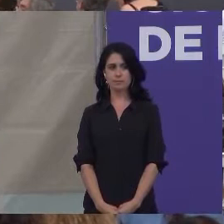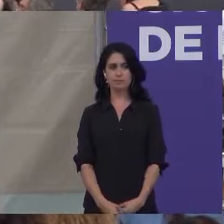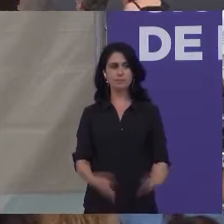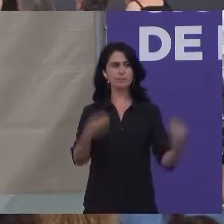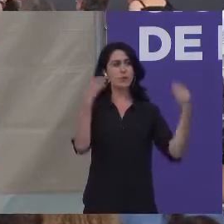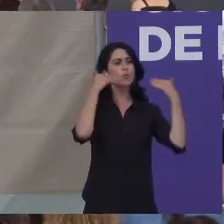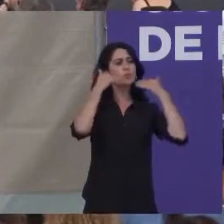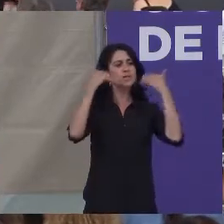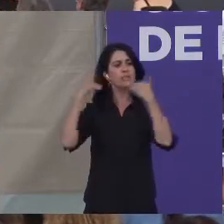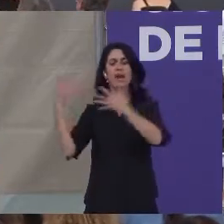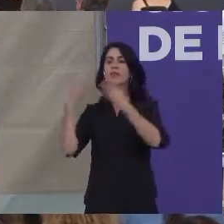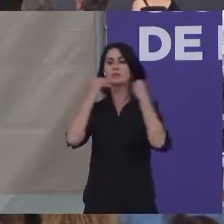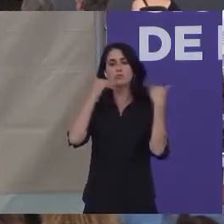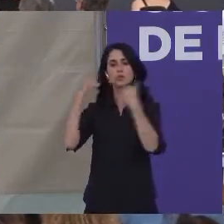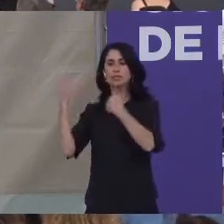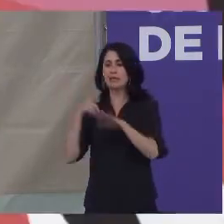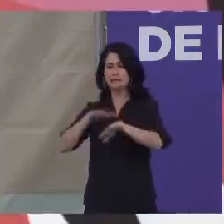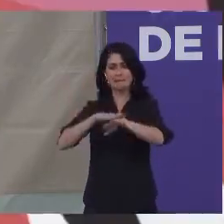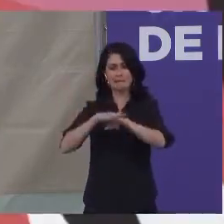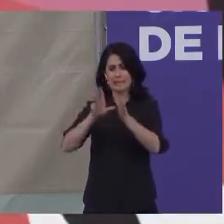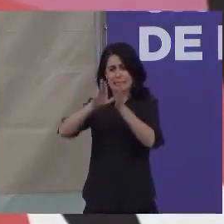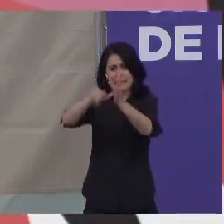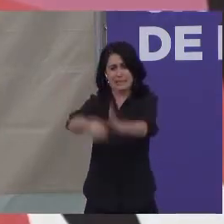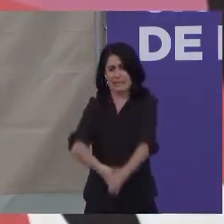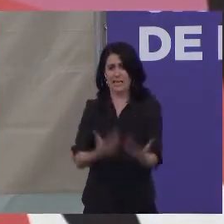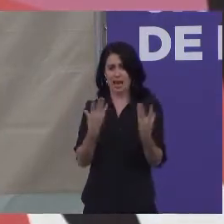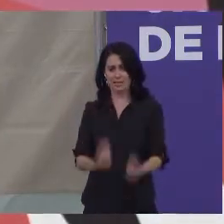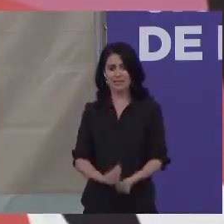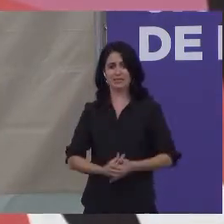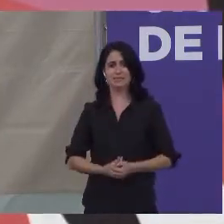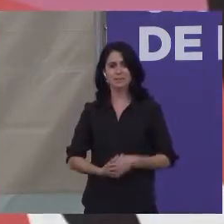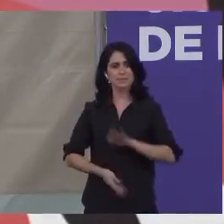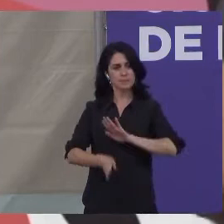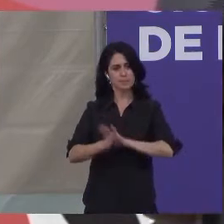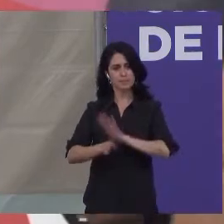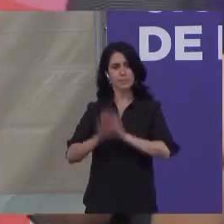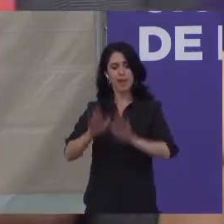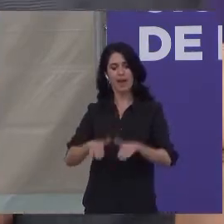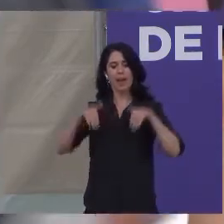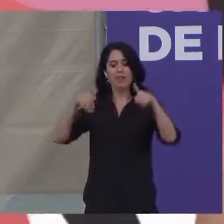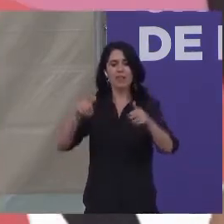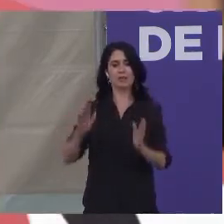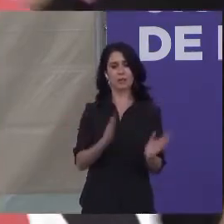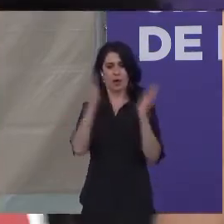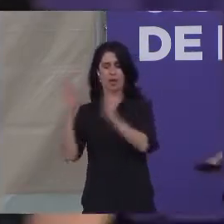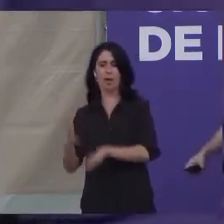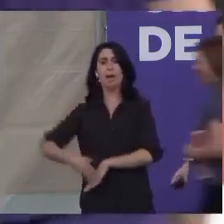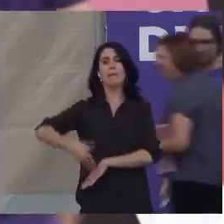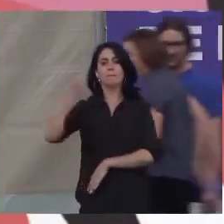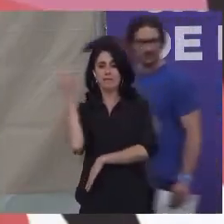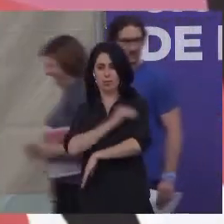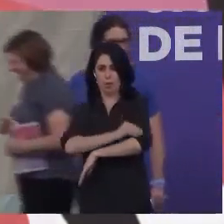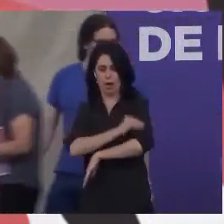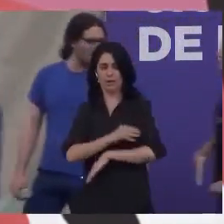Muchas gracias, vamos con mucho retraso, por favor. Vamos a seguir con la siguiente candidatura, que es Més Morat.